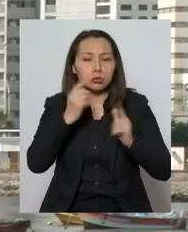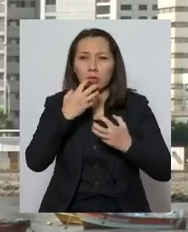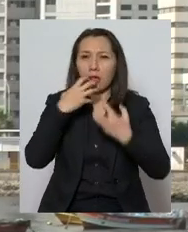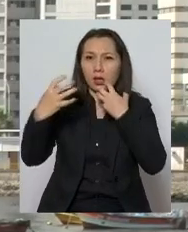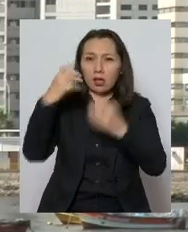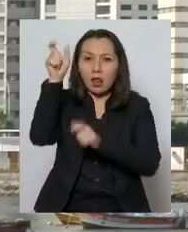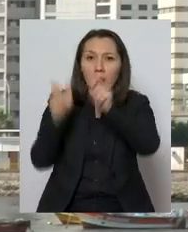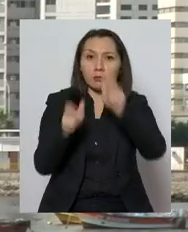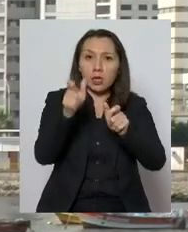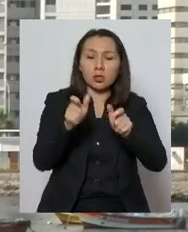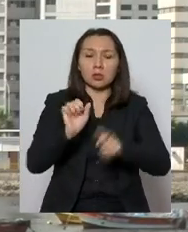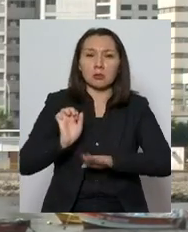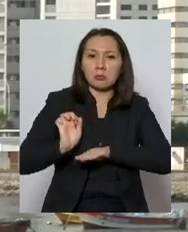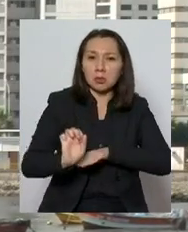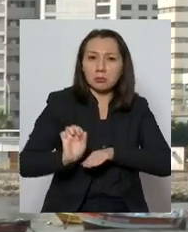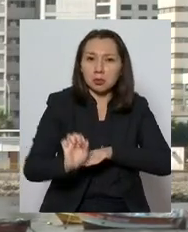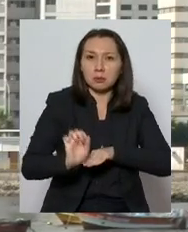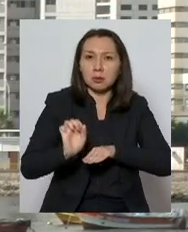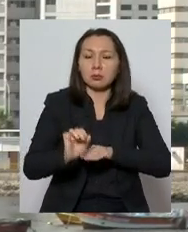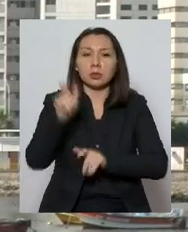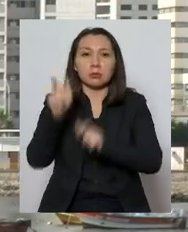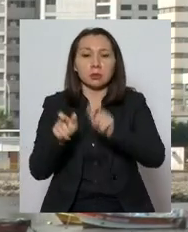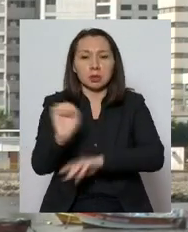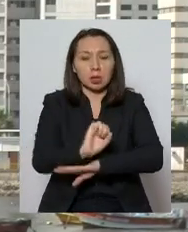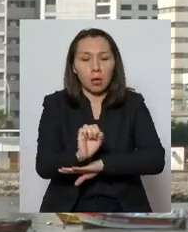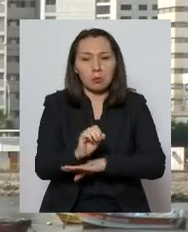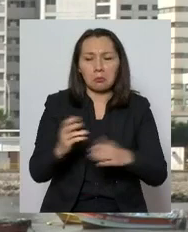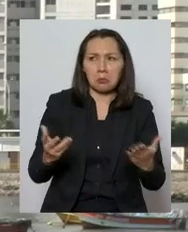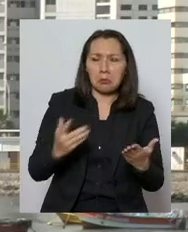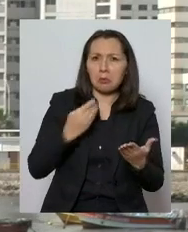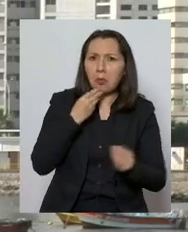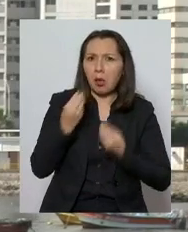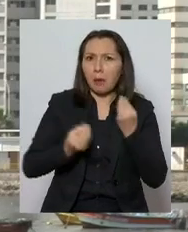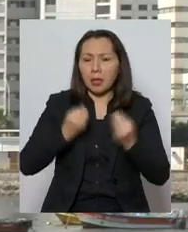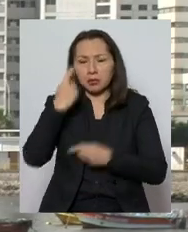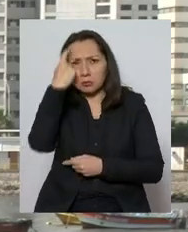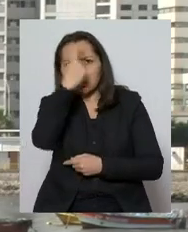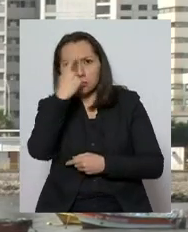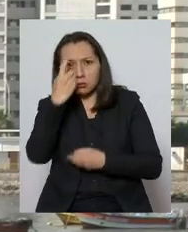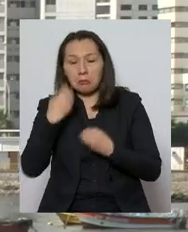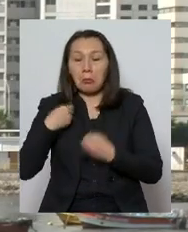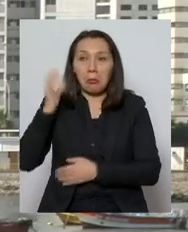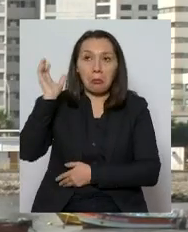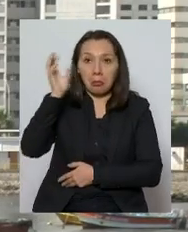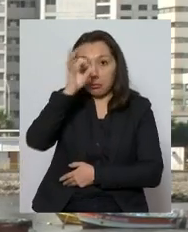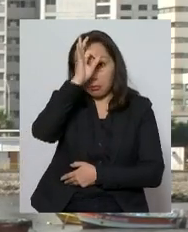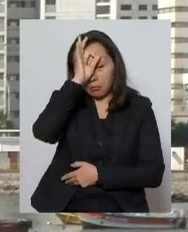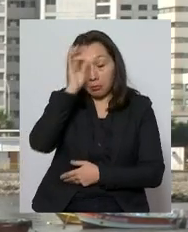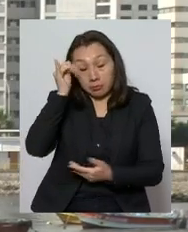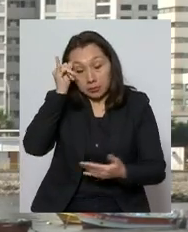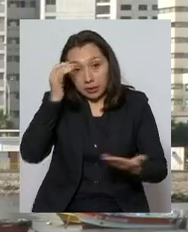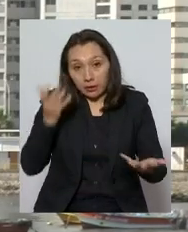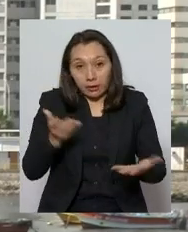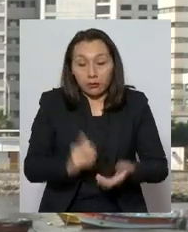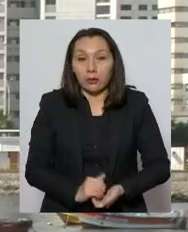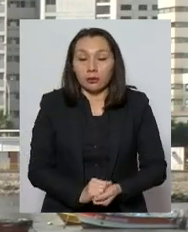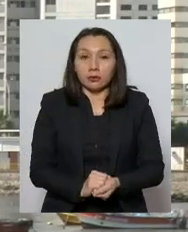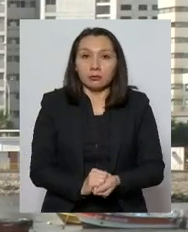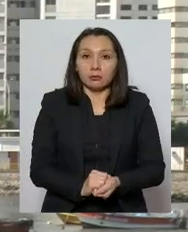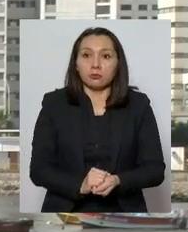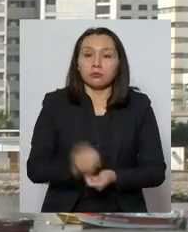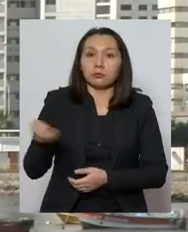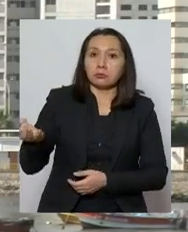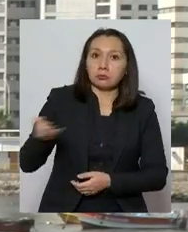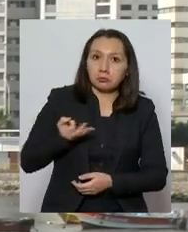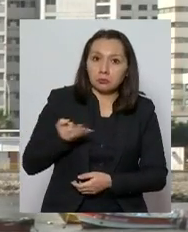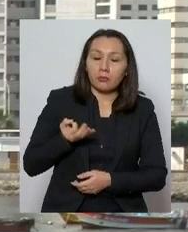Pitazos, gritos de gente, bocinazos, y nos preguntábamos qué pasa en nuestra ignorancia, perdón. Y se nos